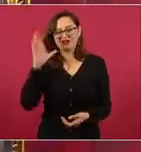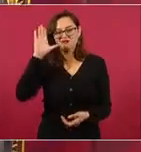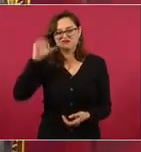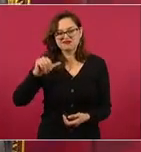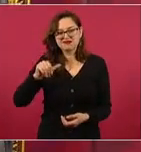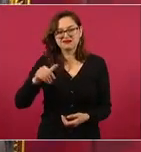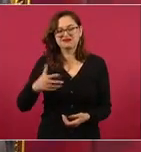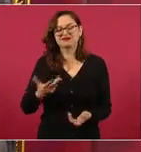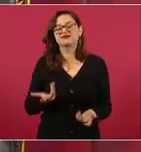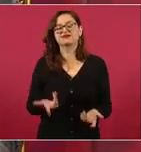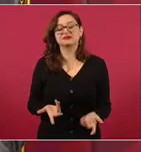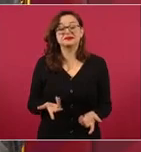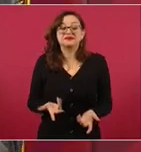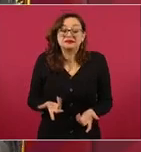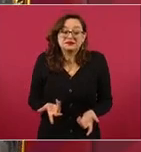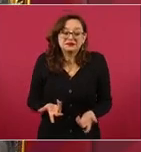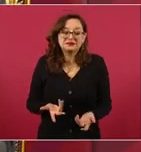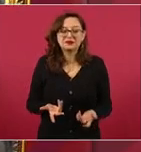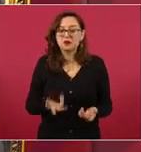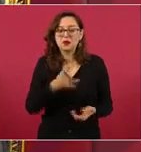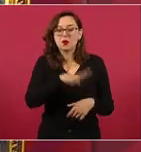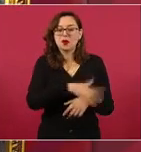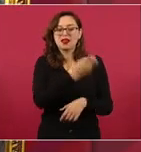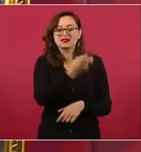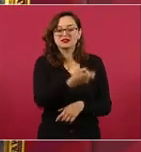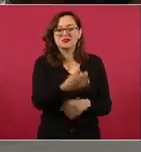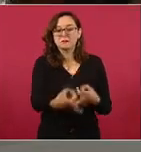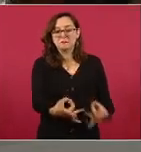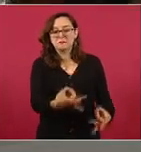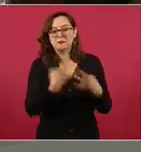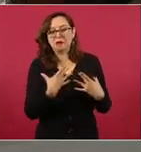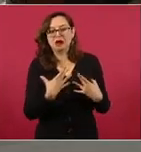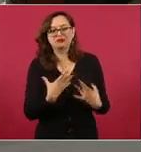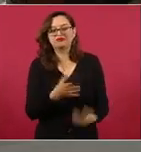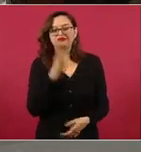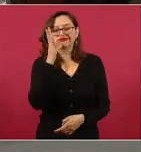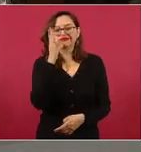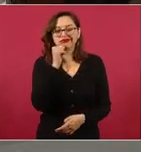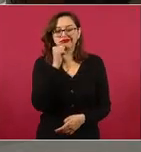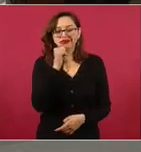Y repito, solo siendo buenos podemos ser felices.